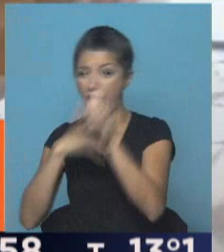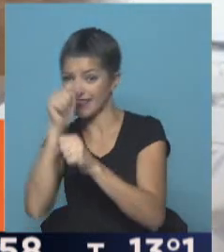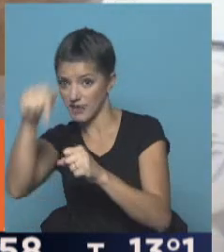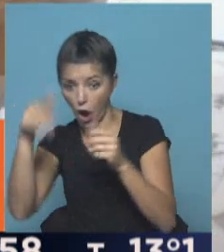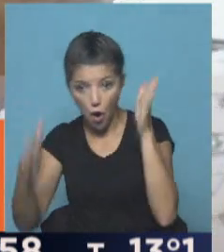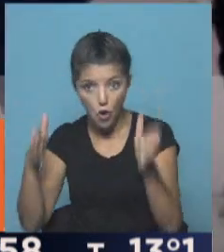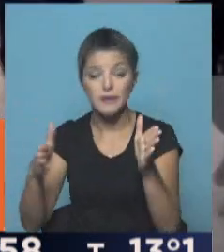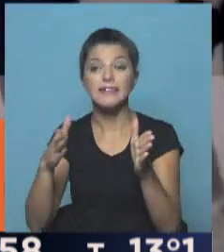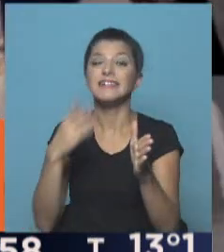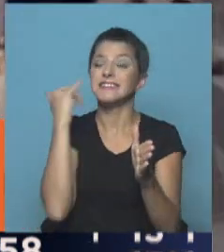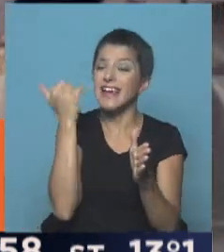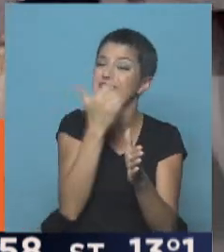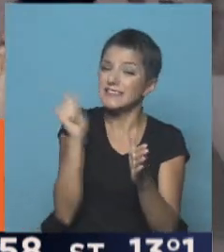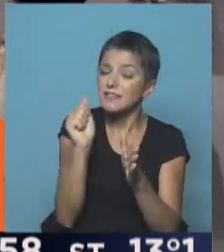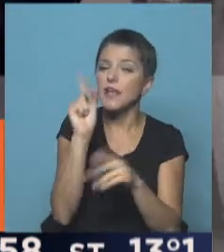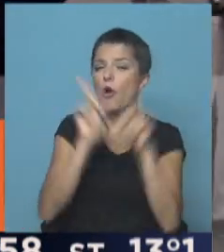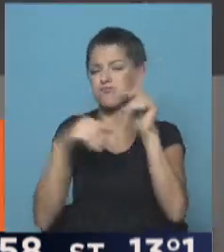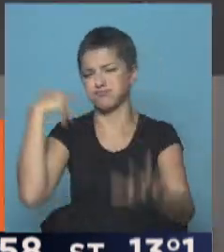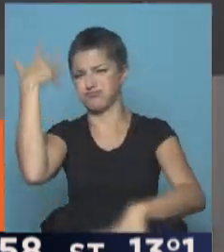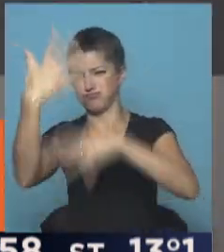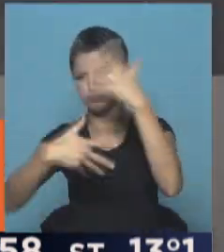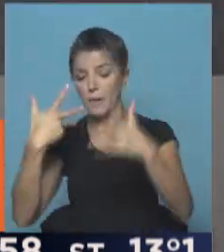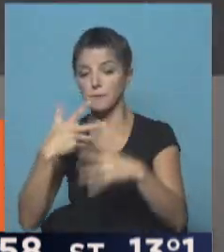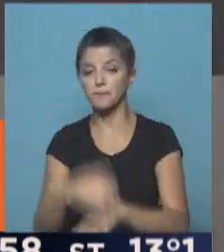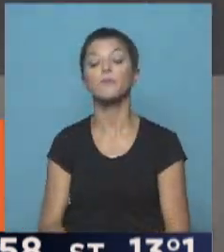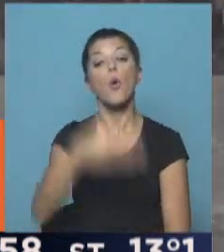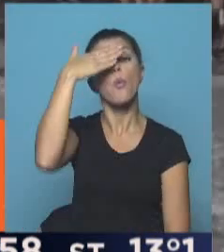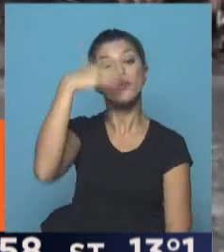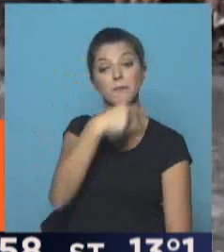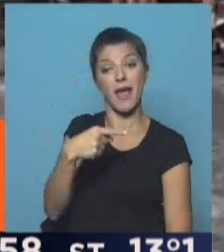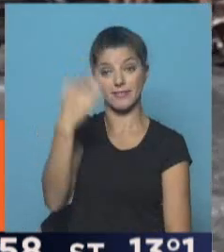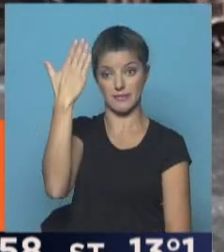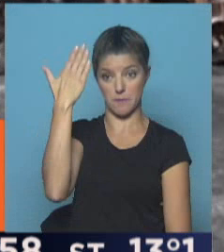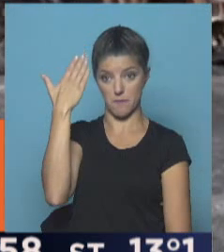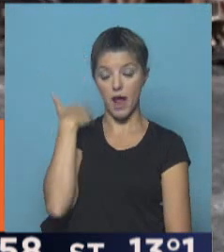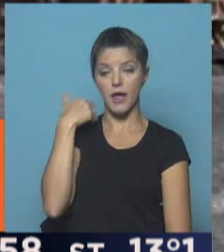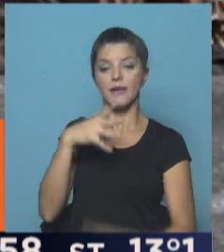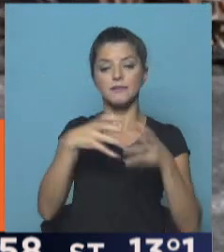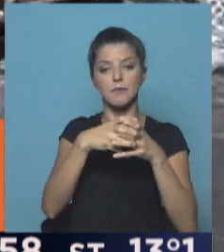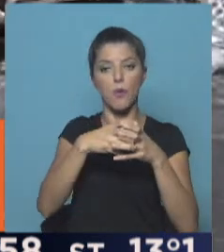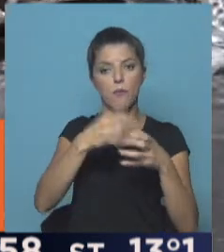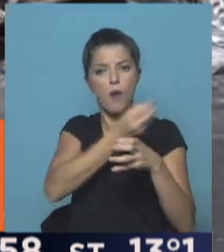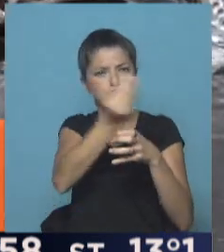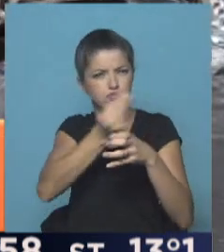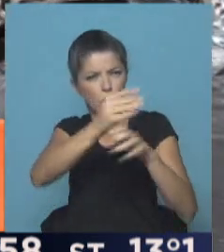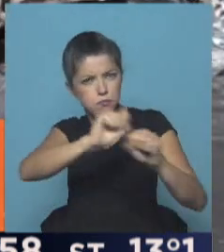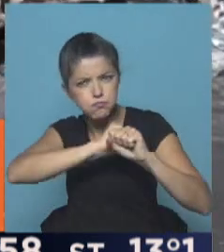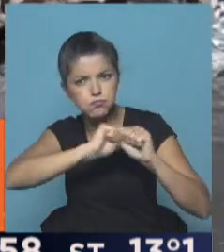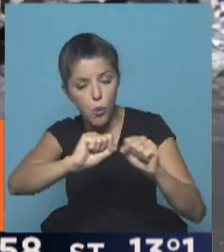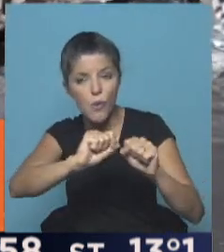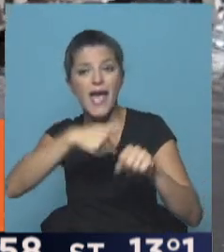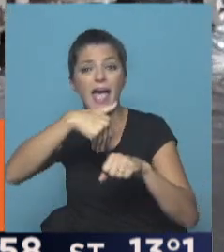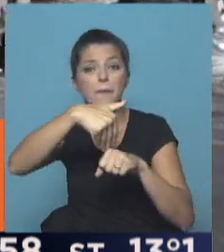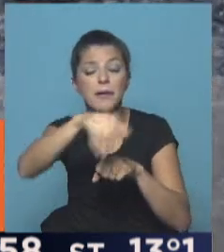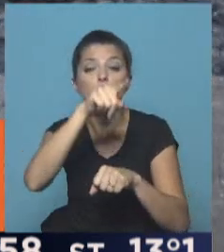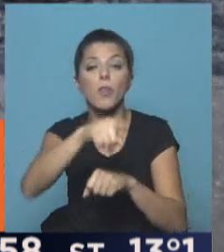con derivaciones violentas. En la última semana, la quema con bombas Molotov de medio centenar de micros en el estado sureño